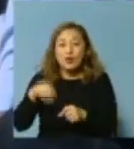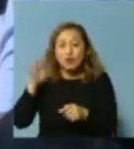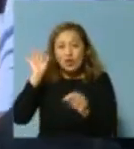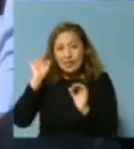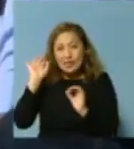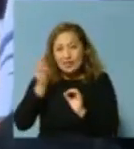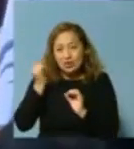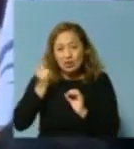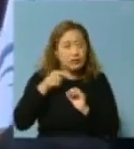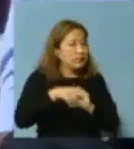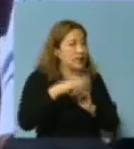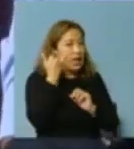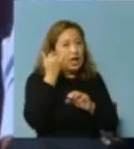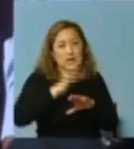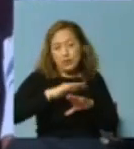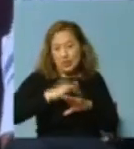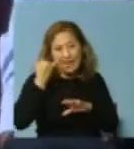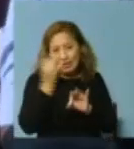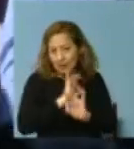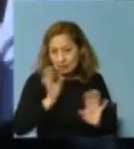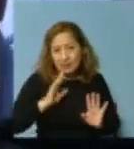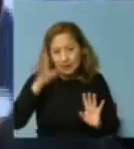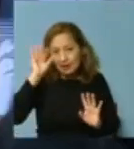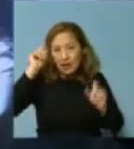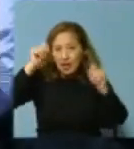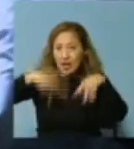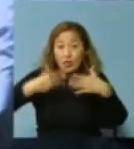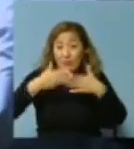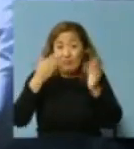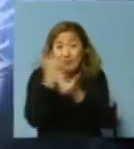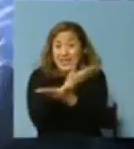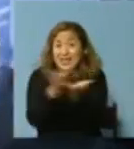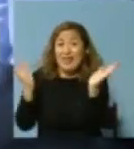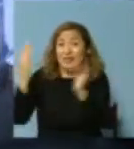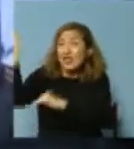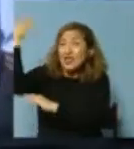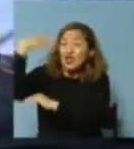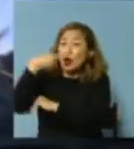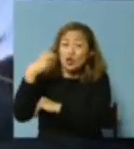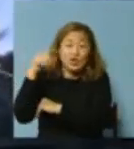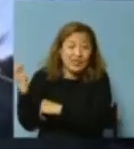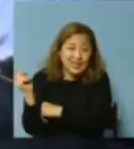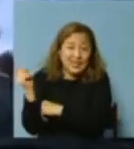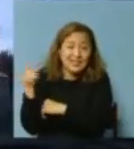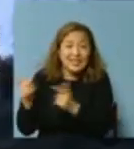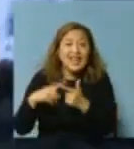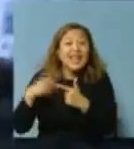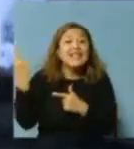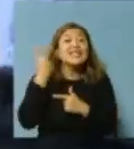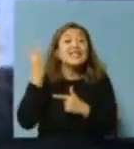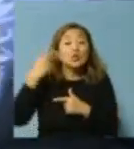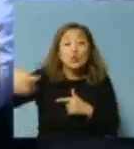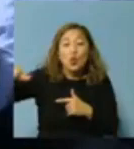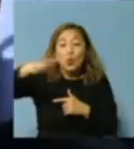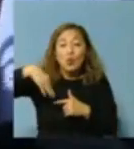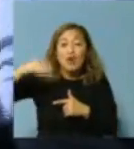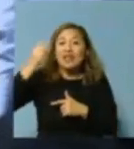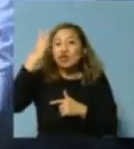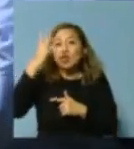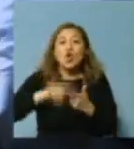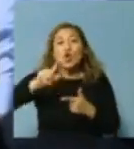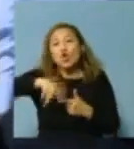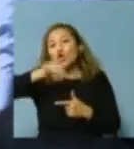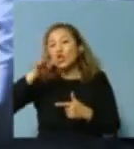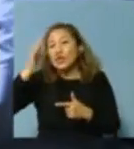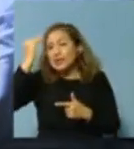en que El compromiso está y bueno, pero ahora con esta obra, mira los paneles solares, inaugurar el segundo pueblo solar, el 15